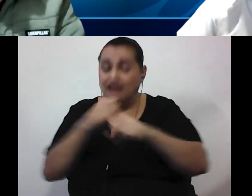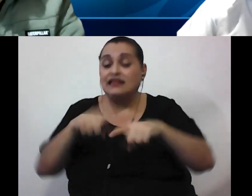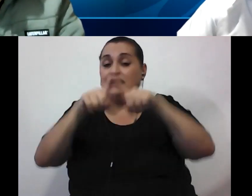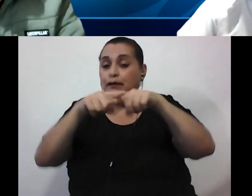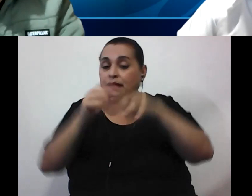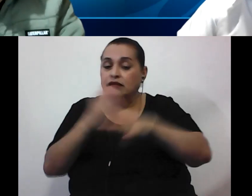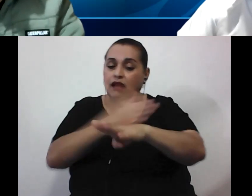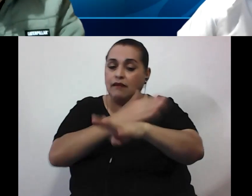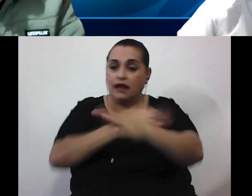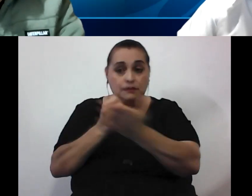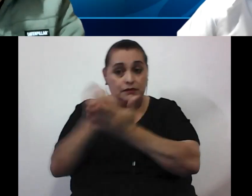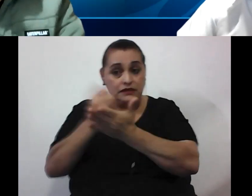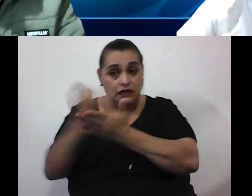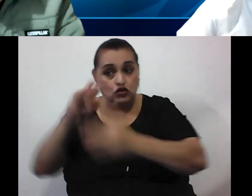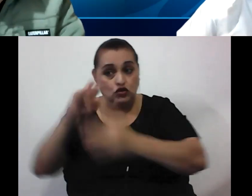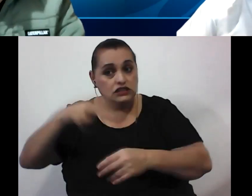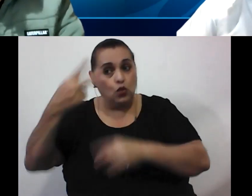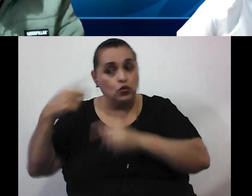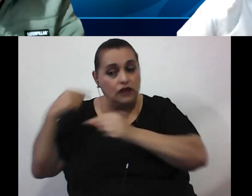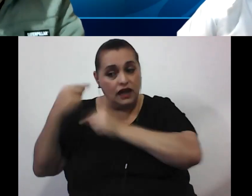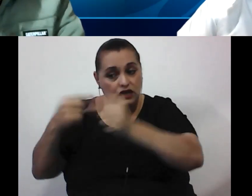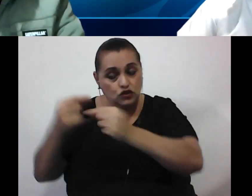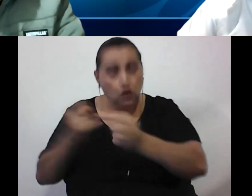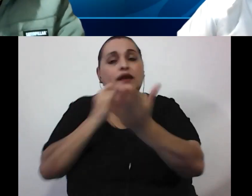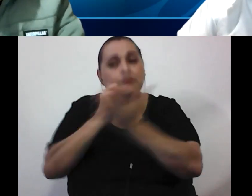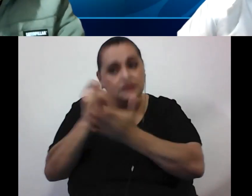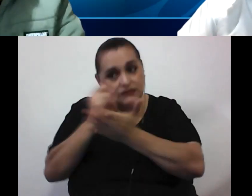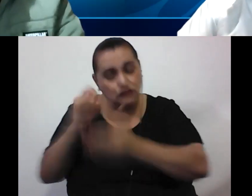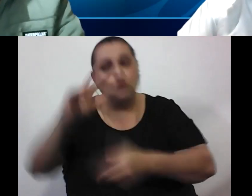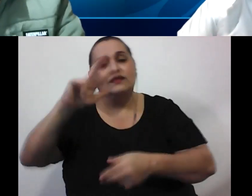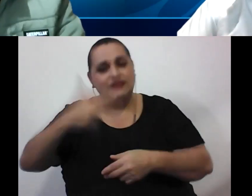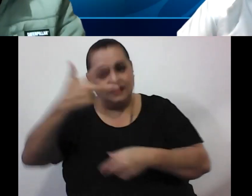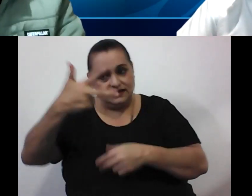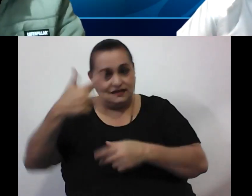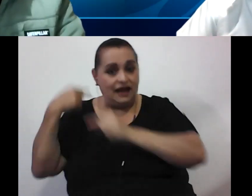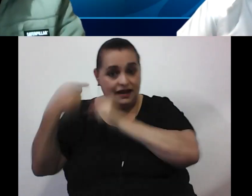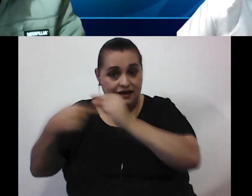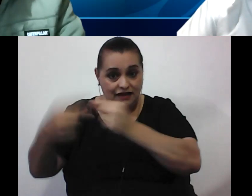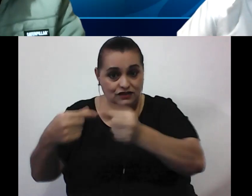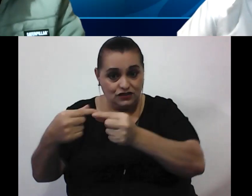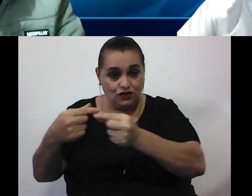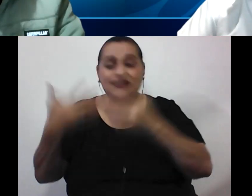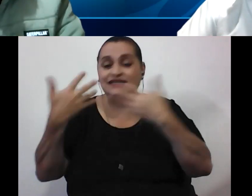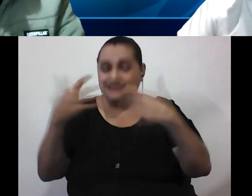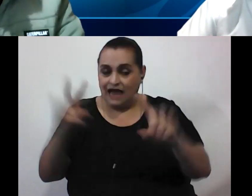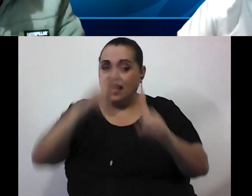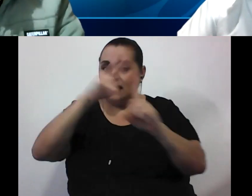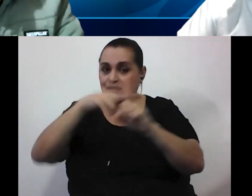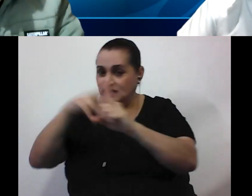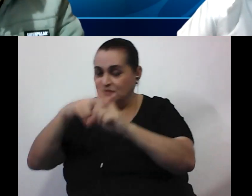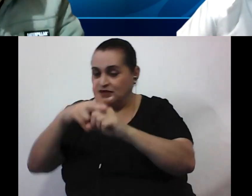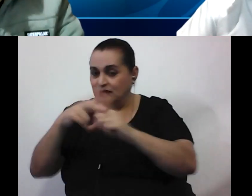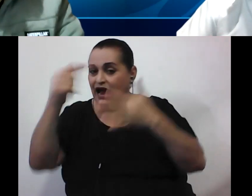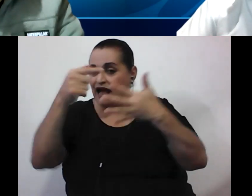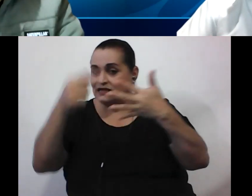investigación, segunda generación, otros avances de investigación, tercera generación, y ahí incluimos aspectos tan valiosos inclusive como